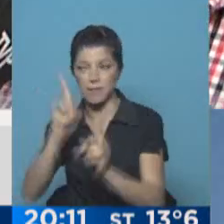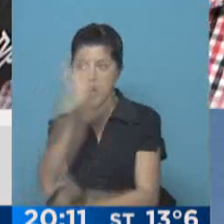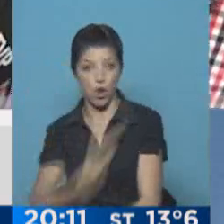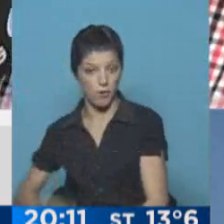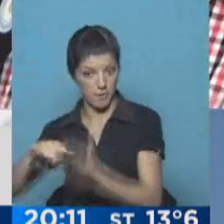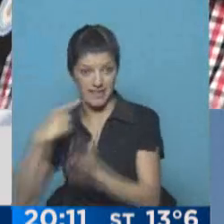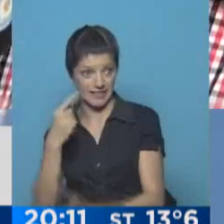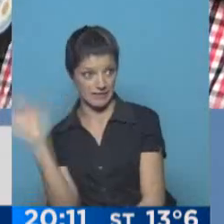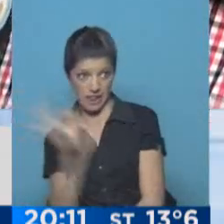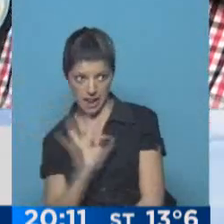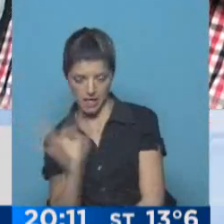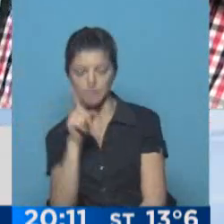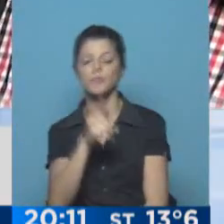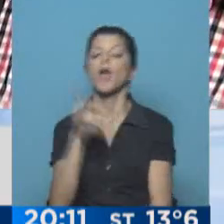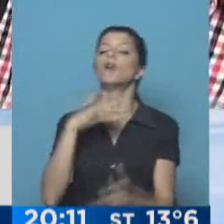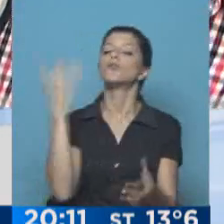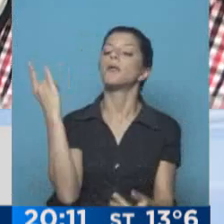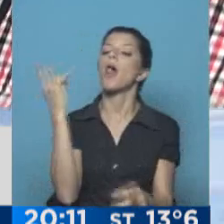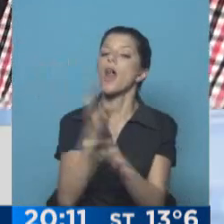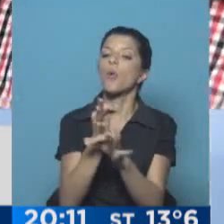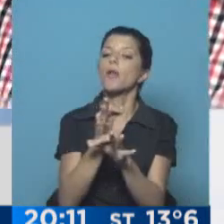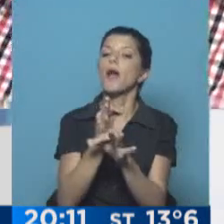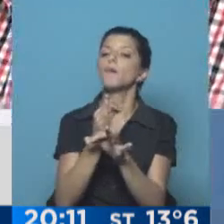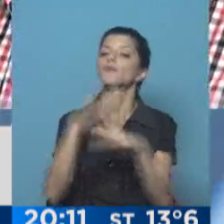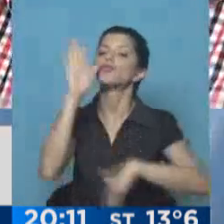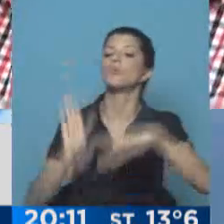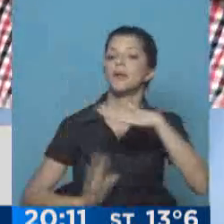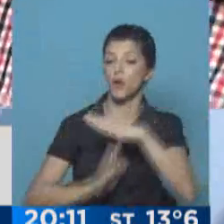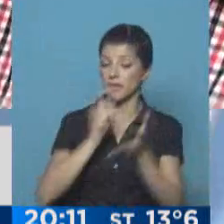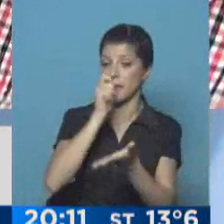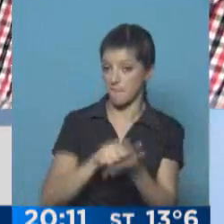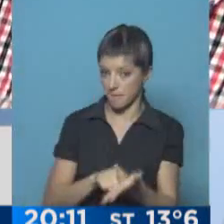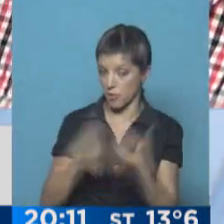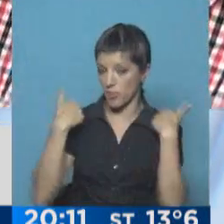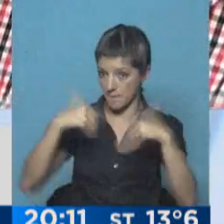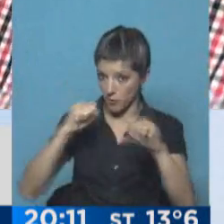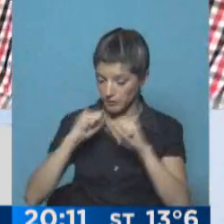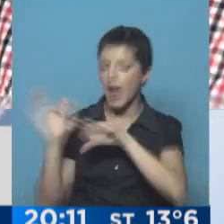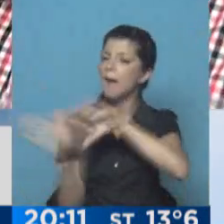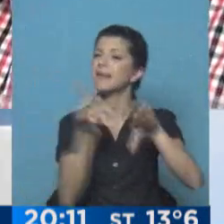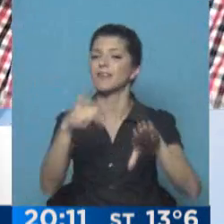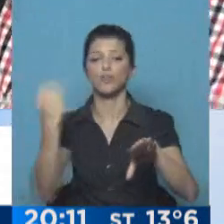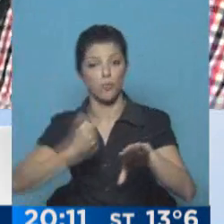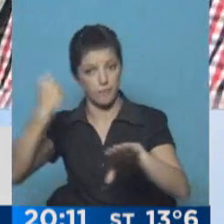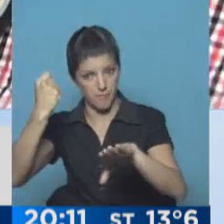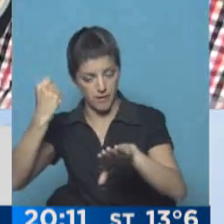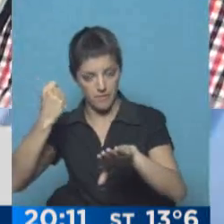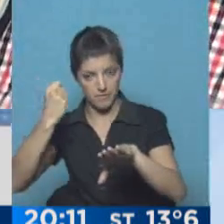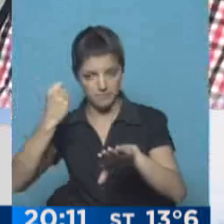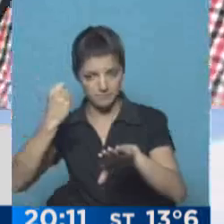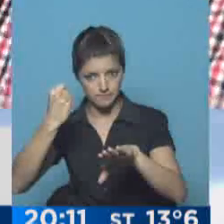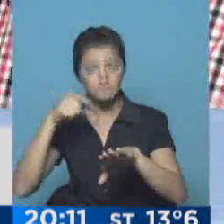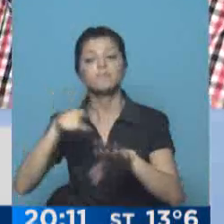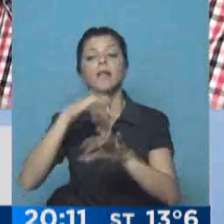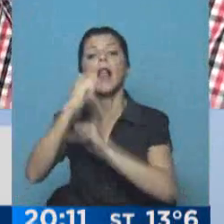porteño. En el caso de la Escuela Superior de Ciencias Deportivas, además de la cantidad del dinero facturado, en muchísimos casos la